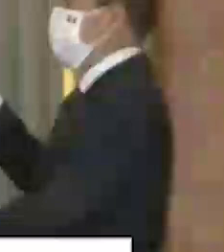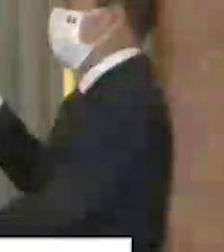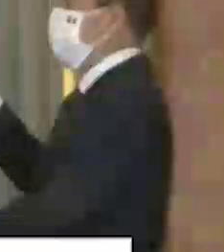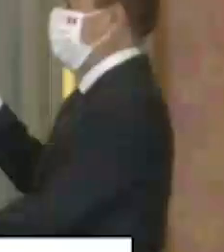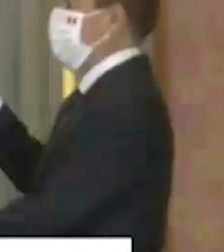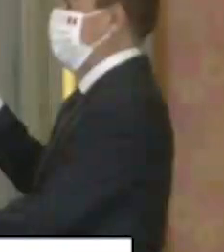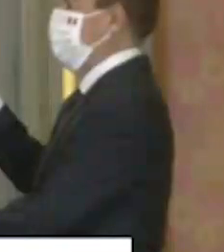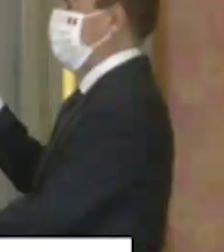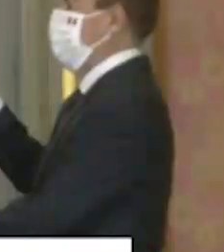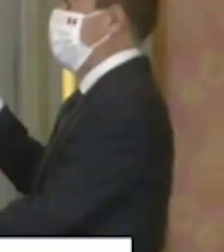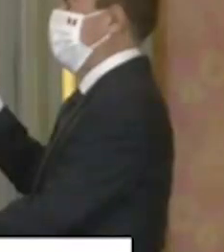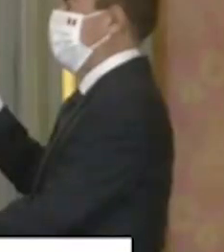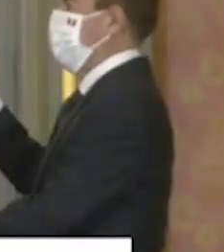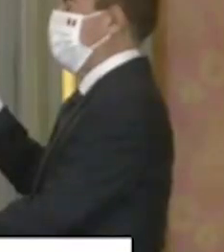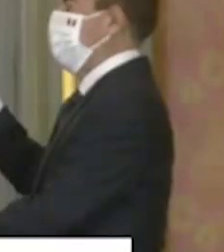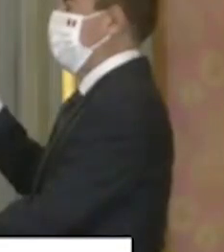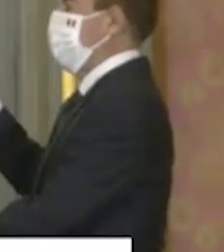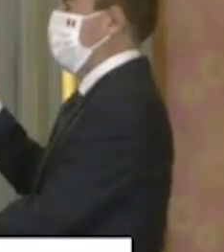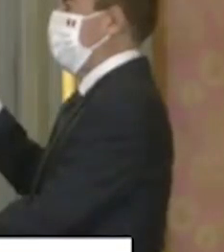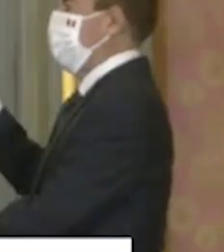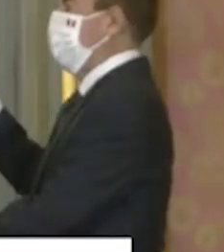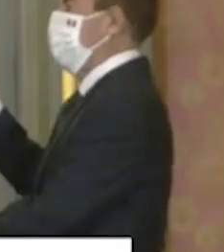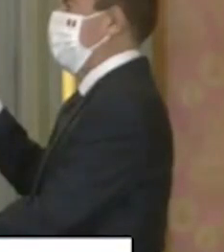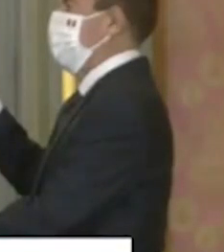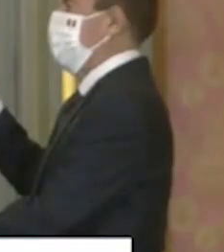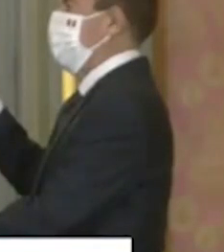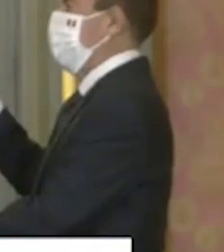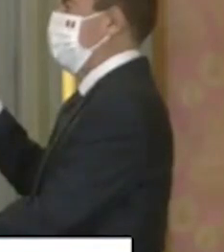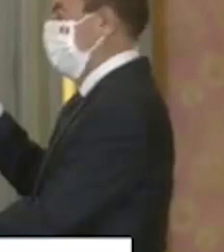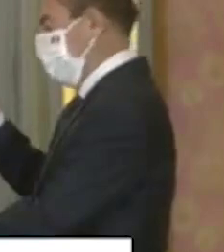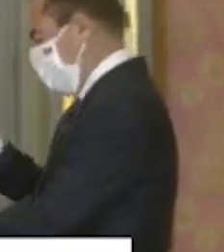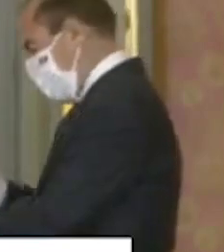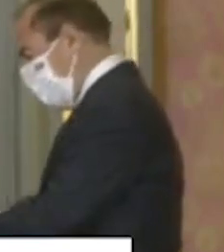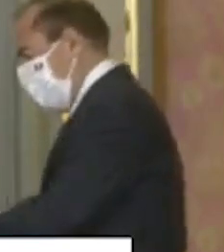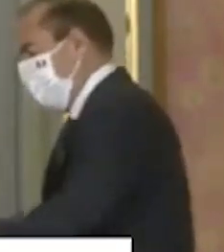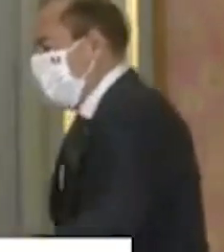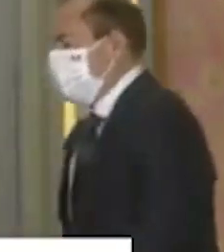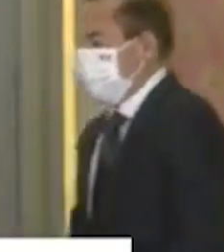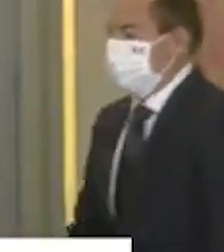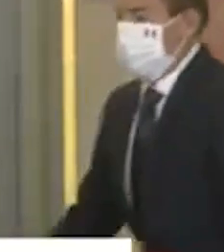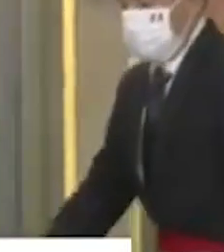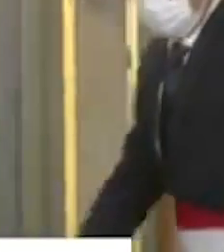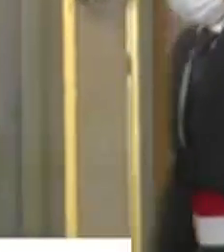os premie, y si no, él y la patria os lo demanden.